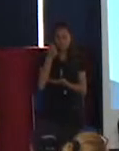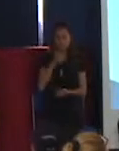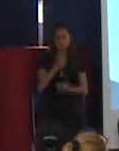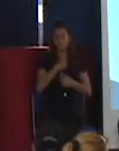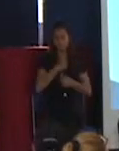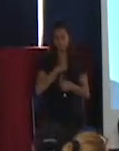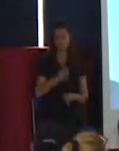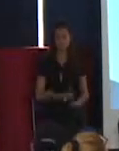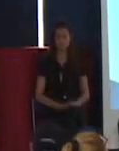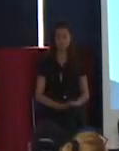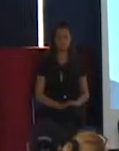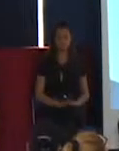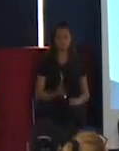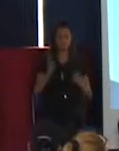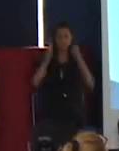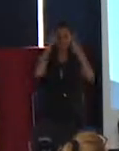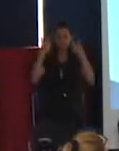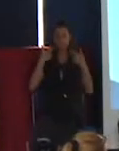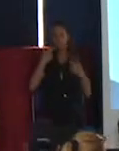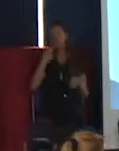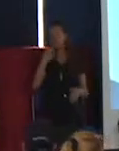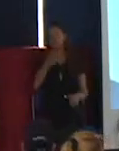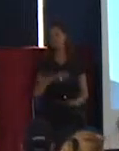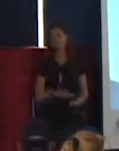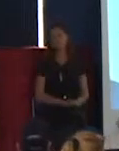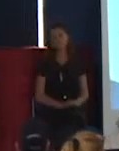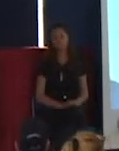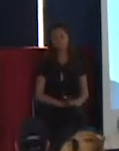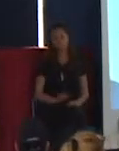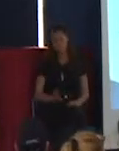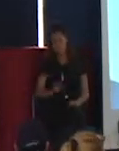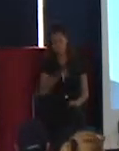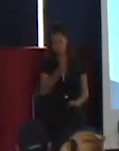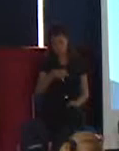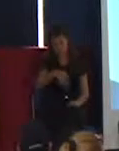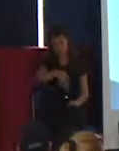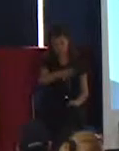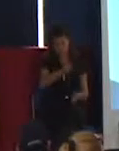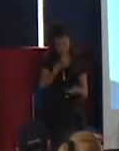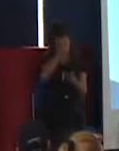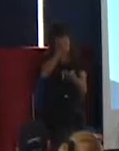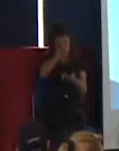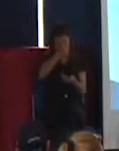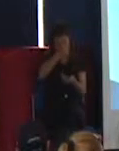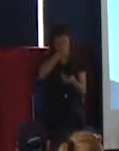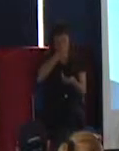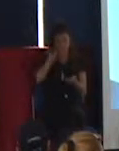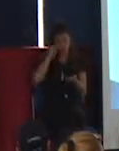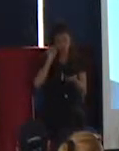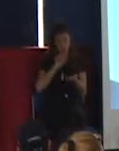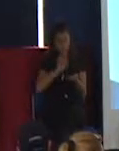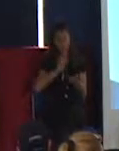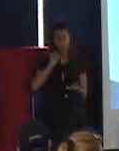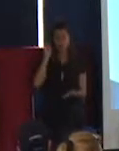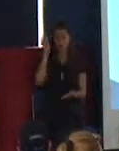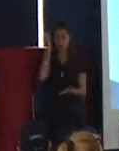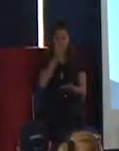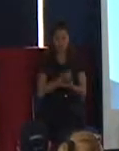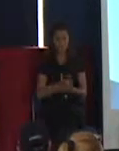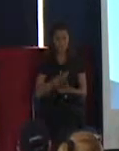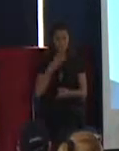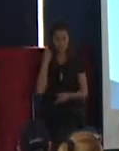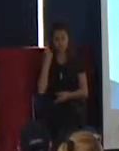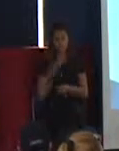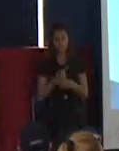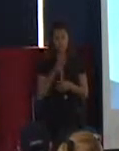Entonces, el Estado les está diciendo, del rubro que ustedes tienen, es obligatorio cumplimiento, porque